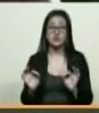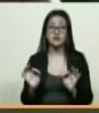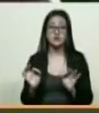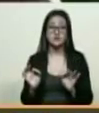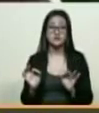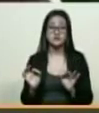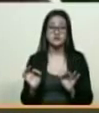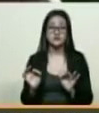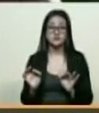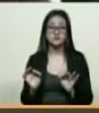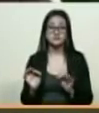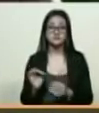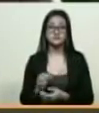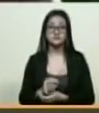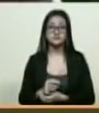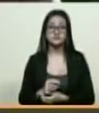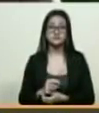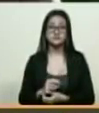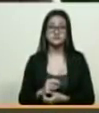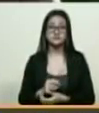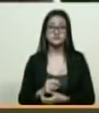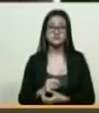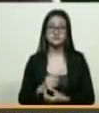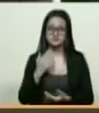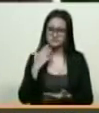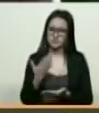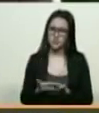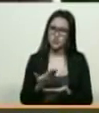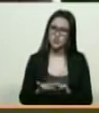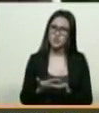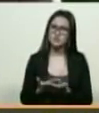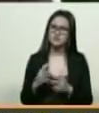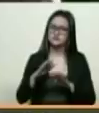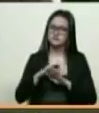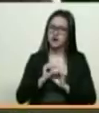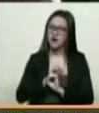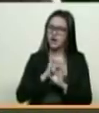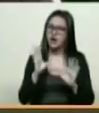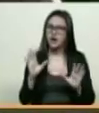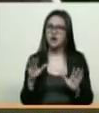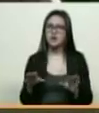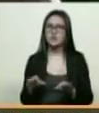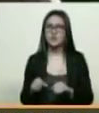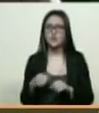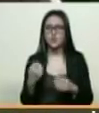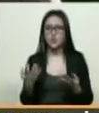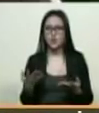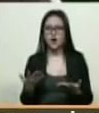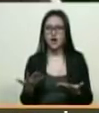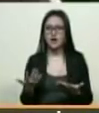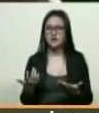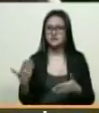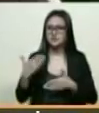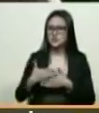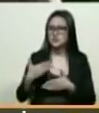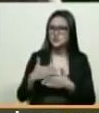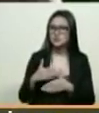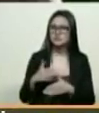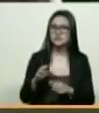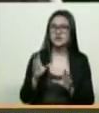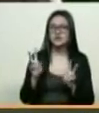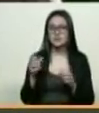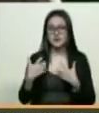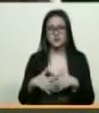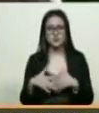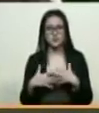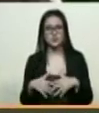nos llevan a poder plantear de una manera transparente, de una manera clara, cuáles han sido los cuellos de tranca que hemos tenido en el sector